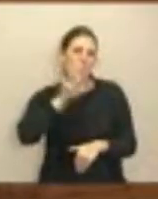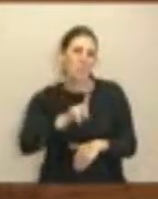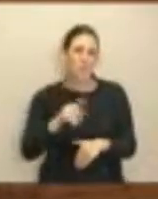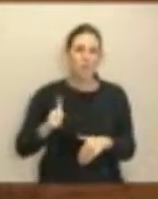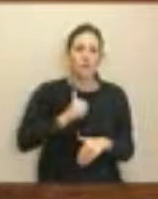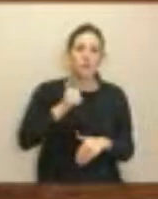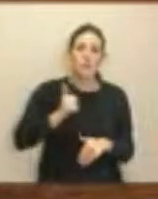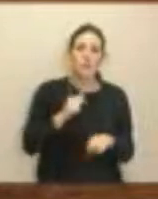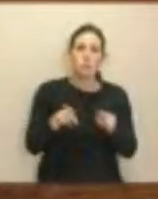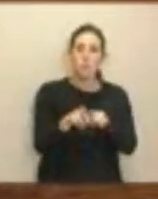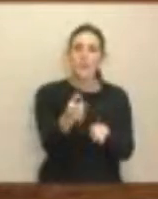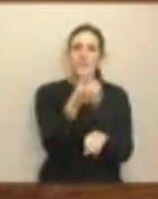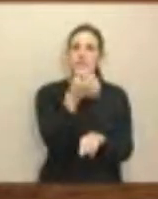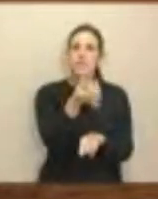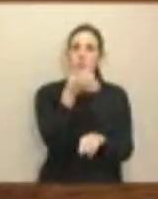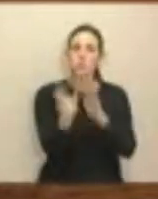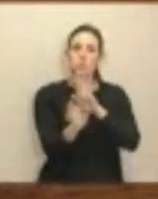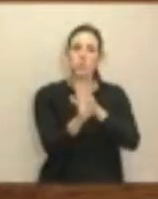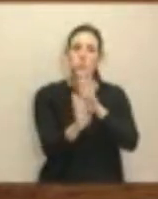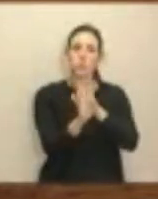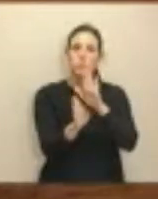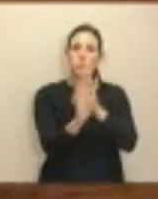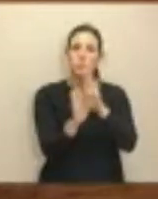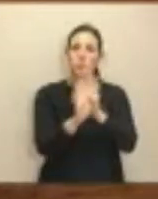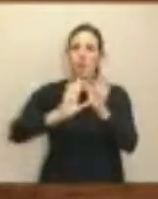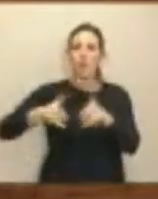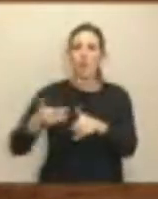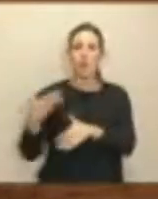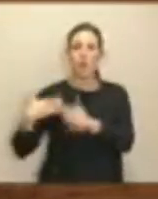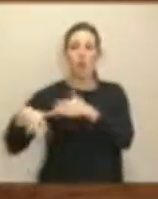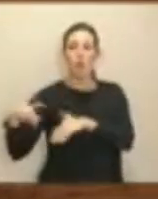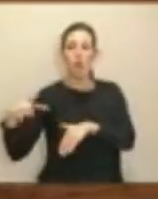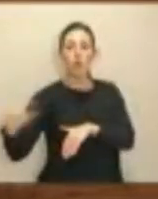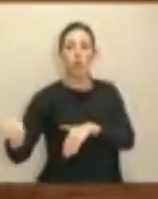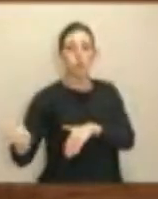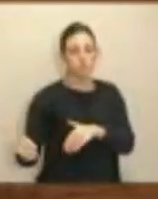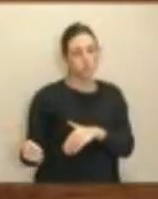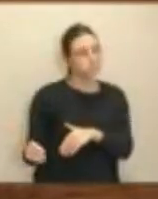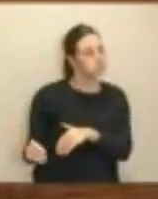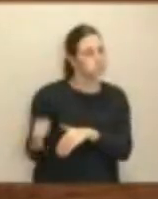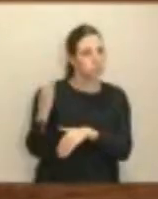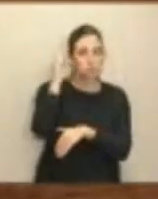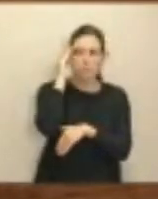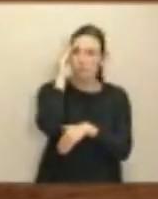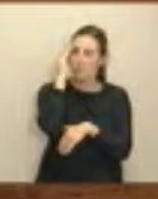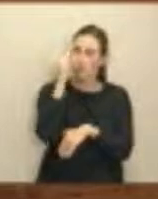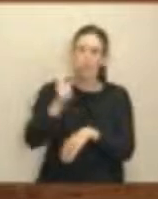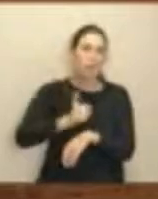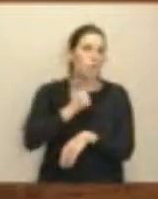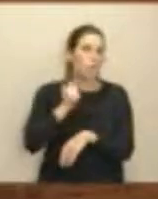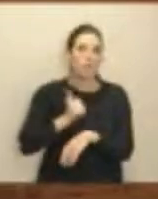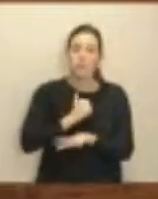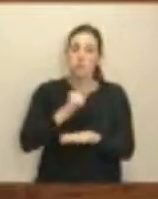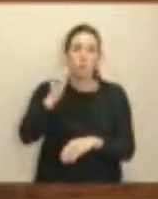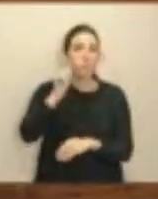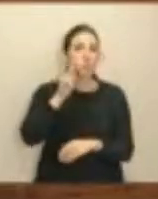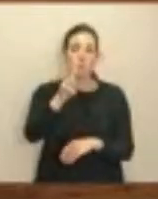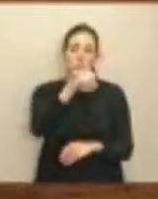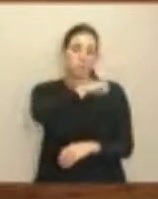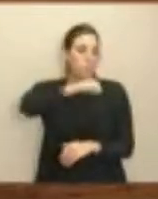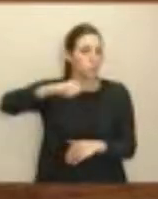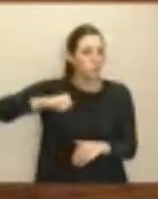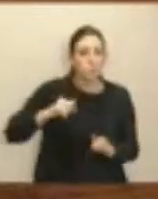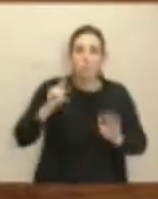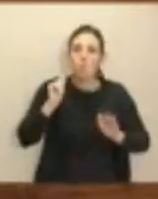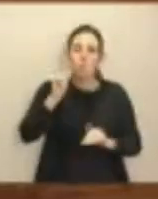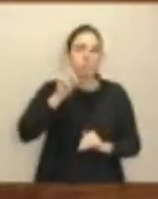un discurso y darle a la tecla del no. Nos parecía profundamente hipócrita, desde el punto de vista personal y desde el